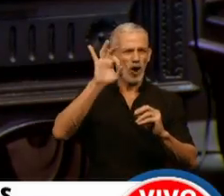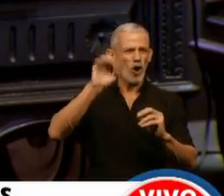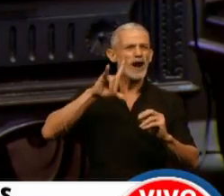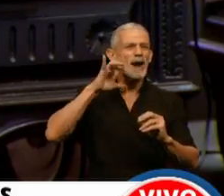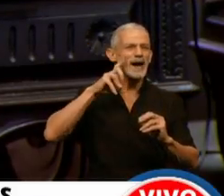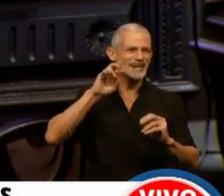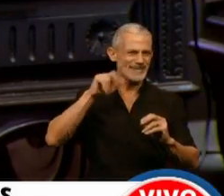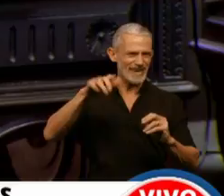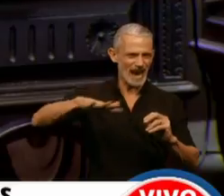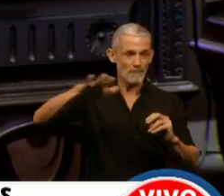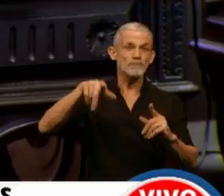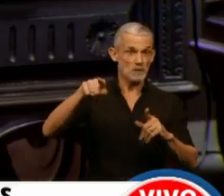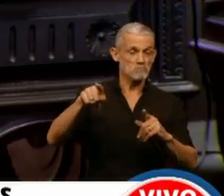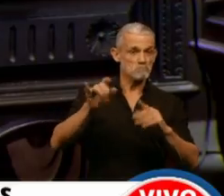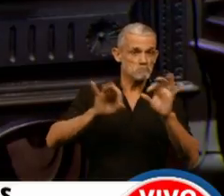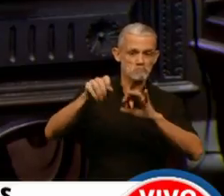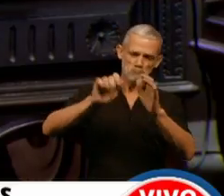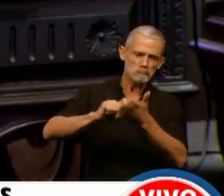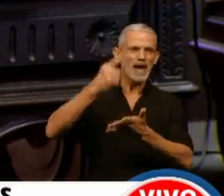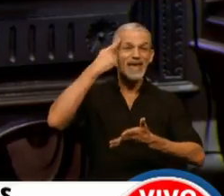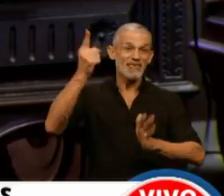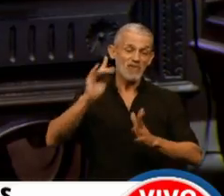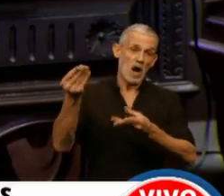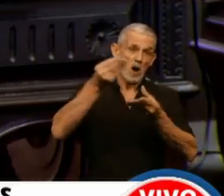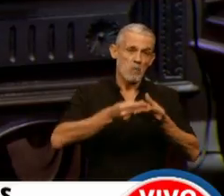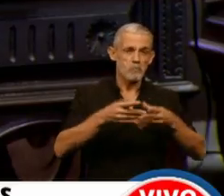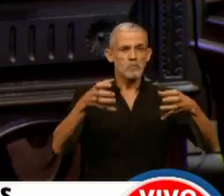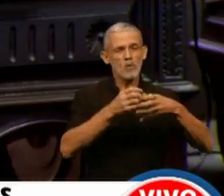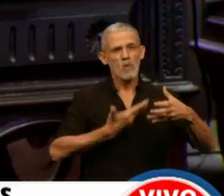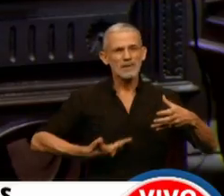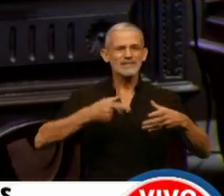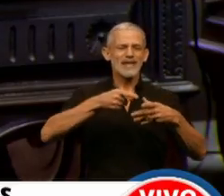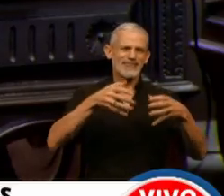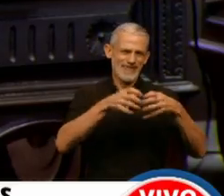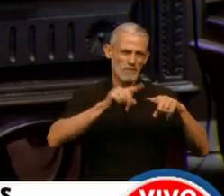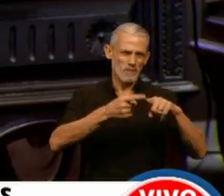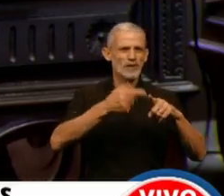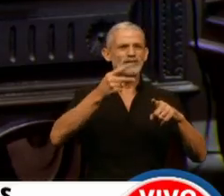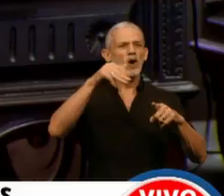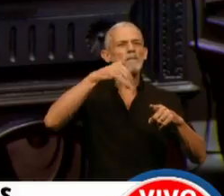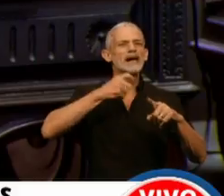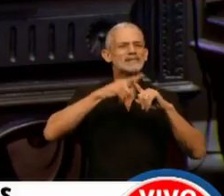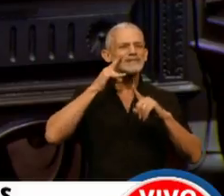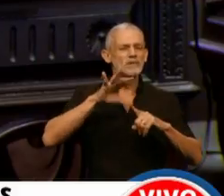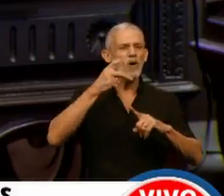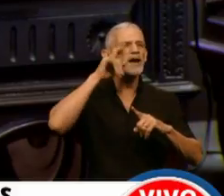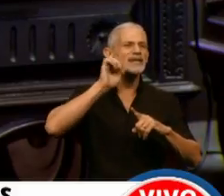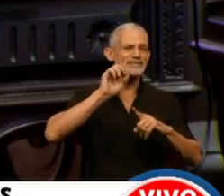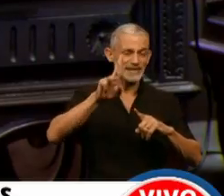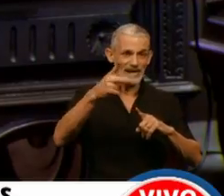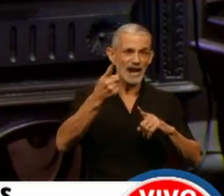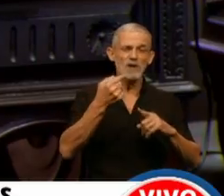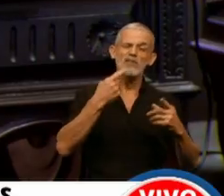donde trajo esta idea a nuestro presidente de bloque máximo kirchner y cuando dicen que no hay consenso